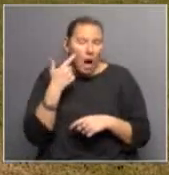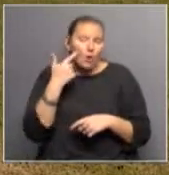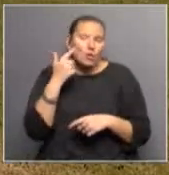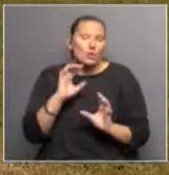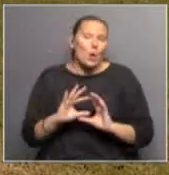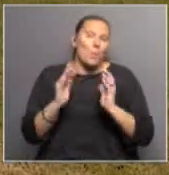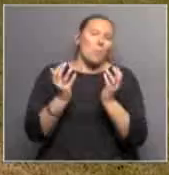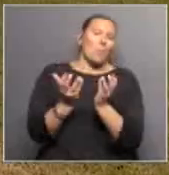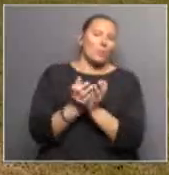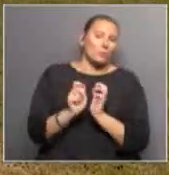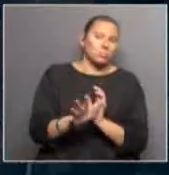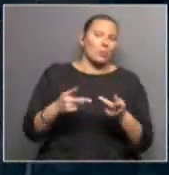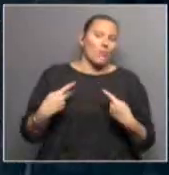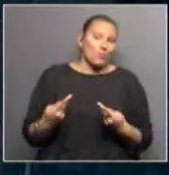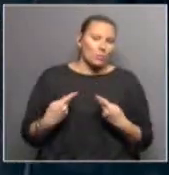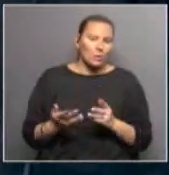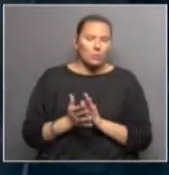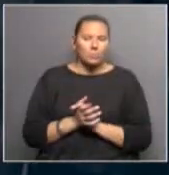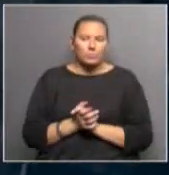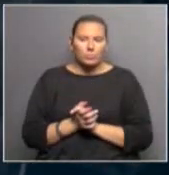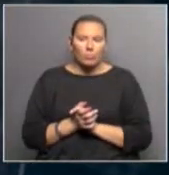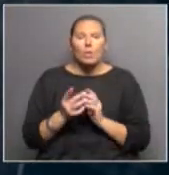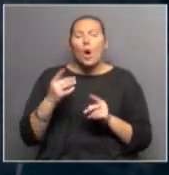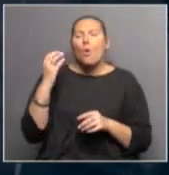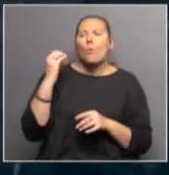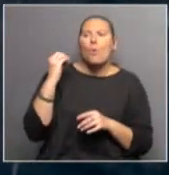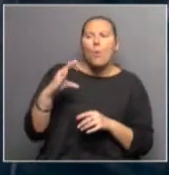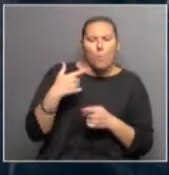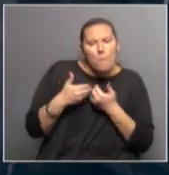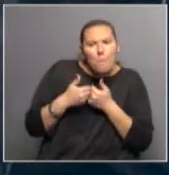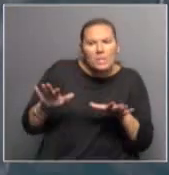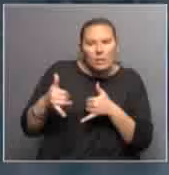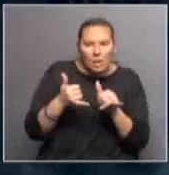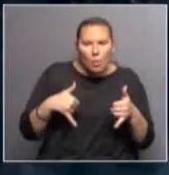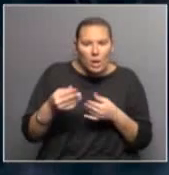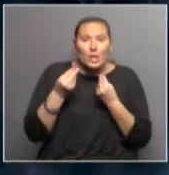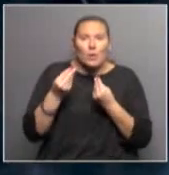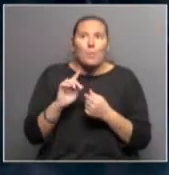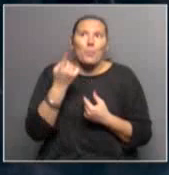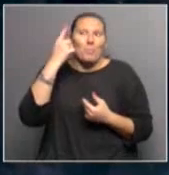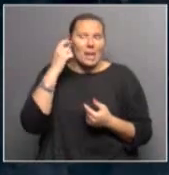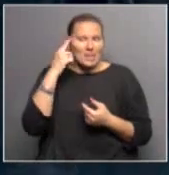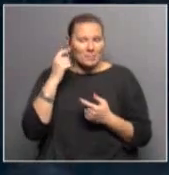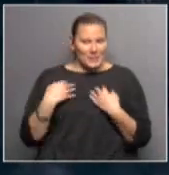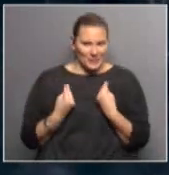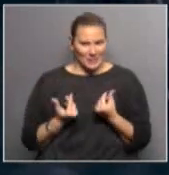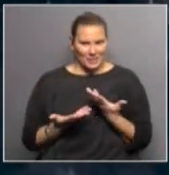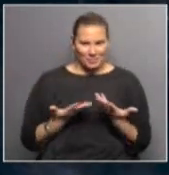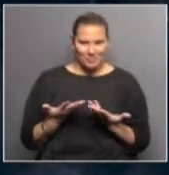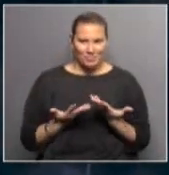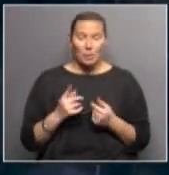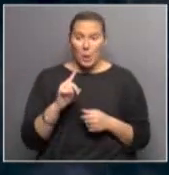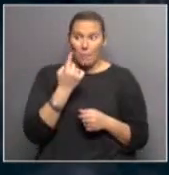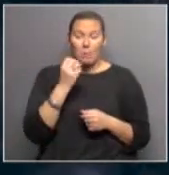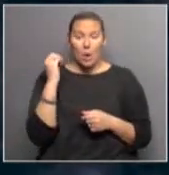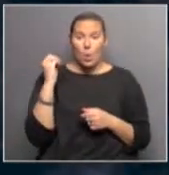mundo y el fútbol. ¿Cuál fue el club en el que empezaste y cómo fue esa primera experiencia? Bueno, mi